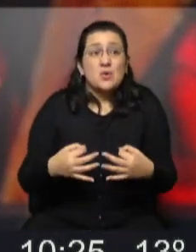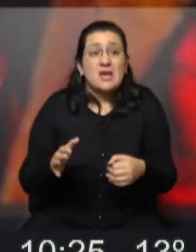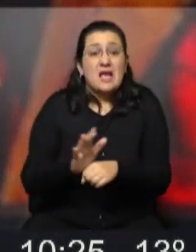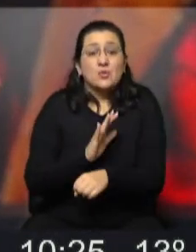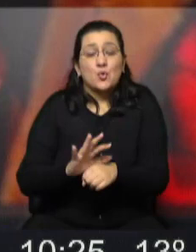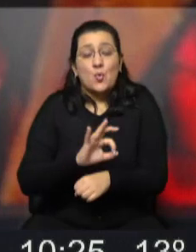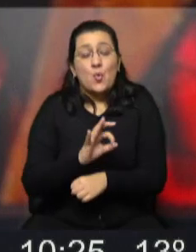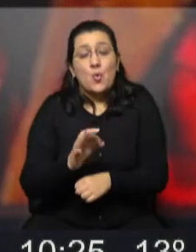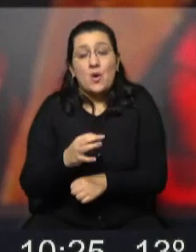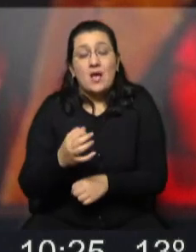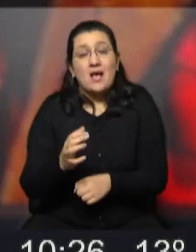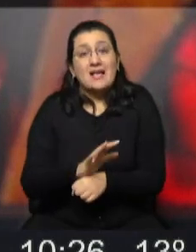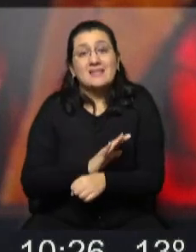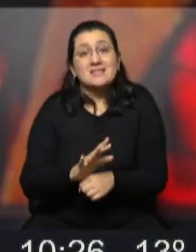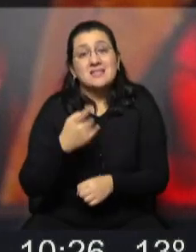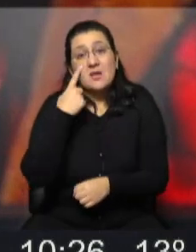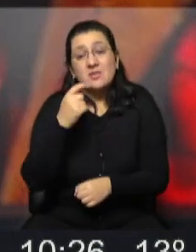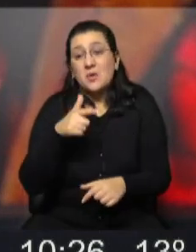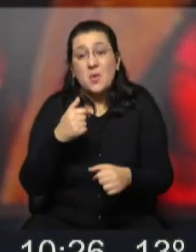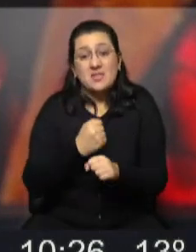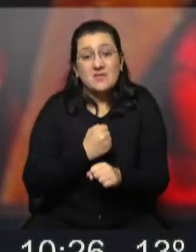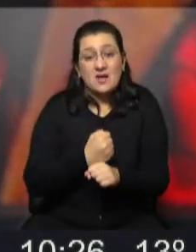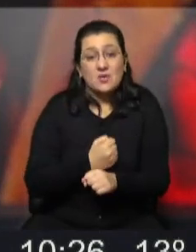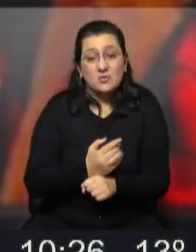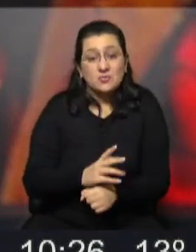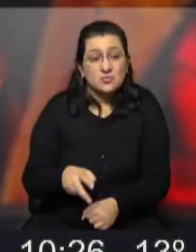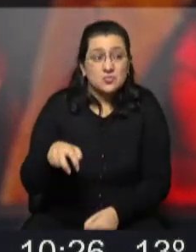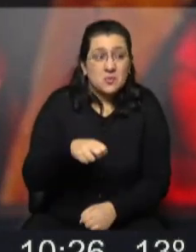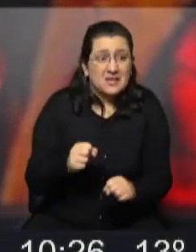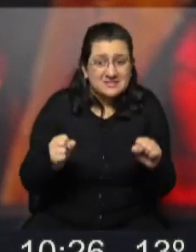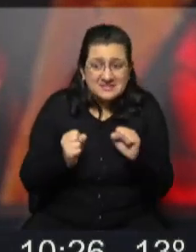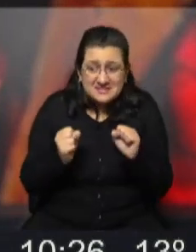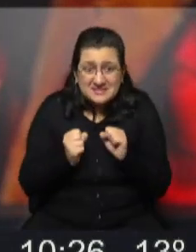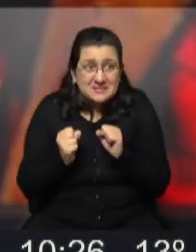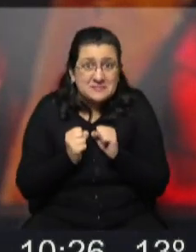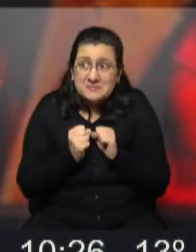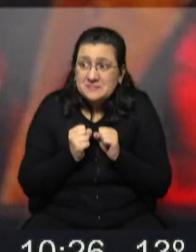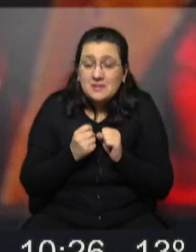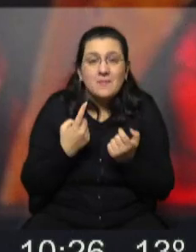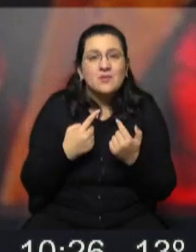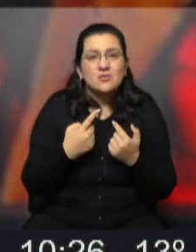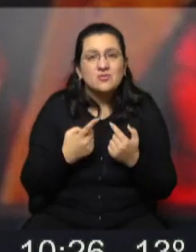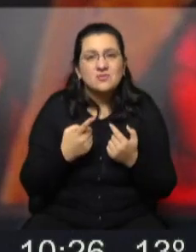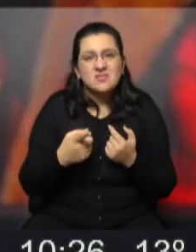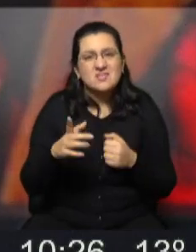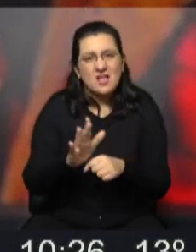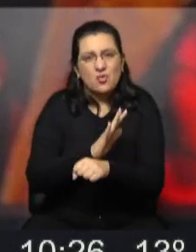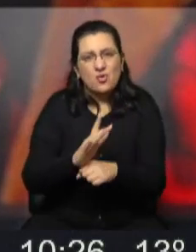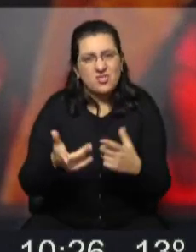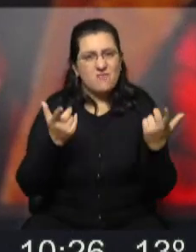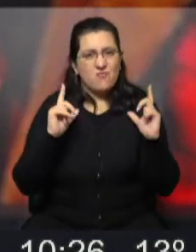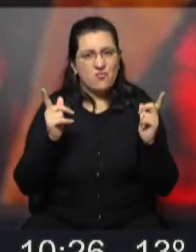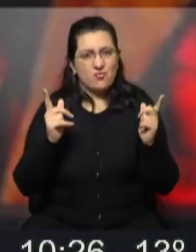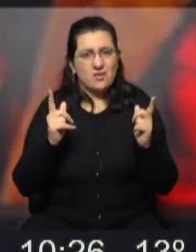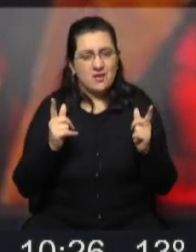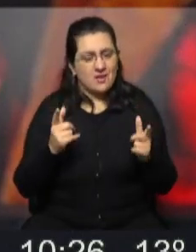que no tiene trabajo. Sube al escenario con un pánico. Ahora, cuando vos disfrutás